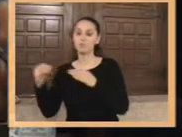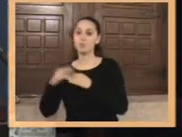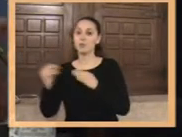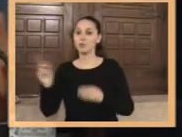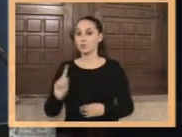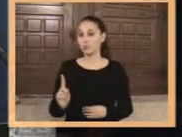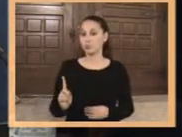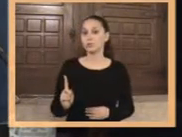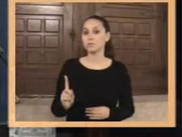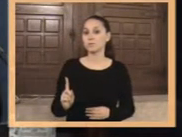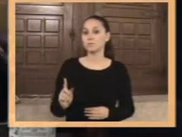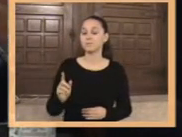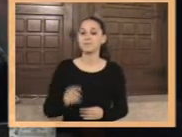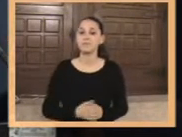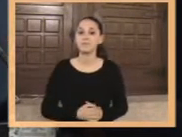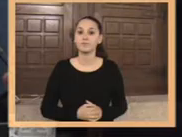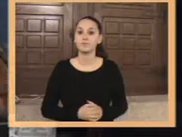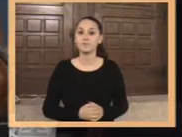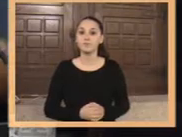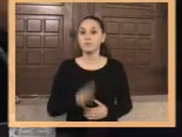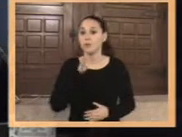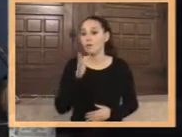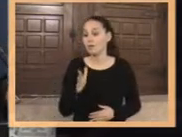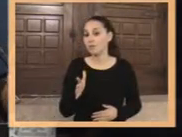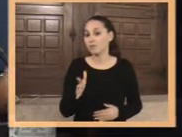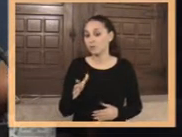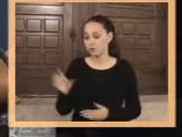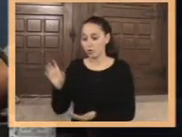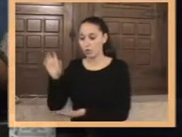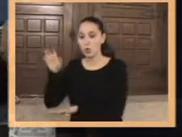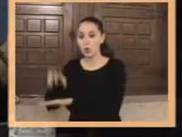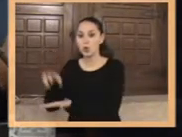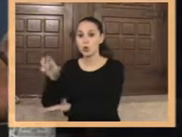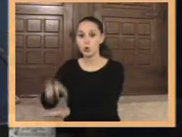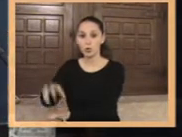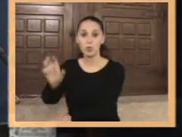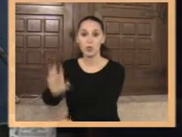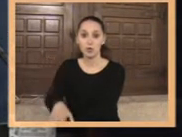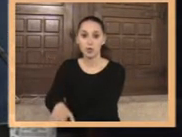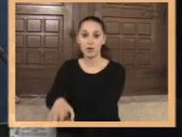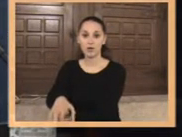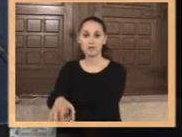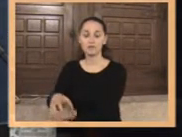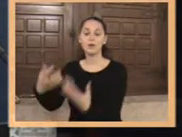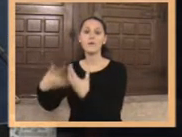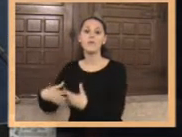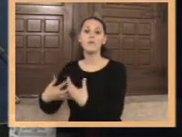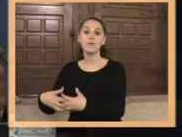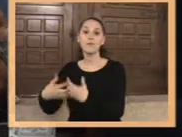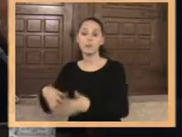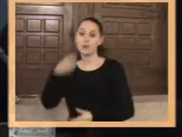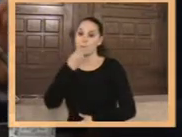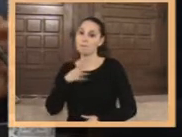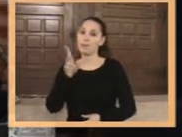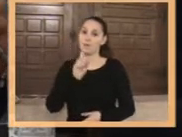Porque el colector, además, tiene deficiencias técnicas por el paso del tiempo, evidentemente, y como es normal, para las que nosotros hemos hecho en muchas